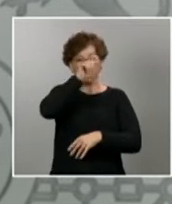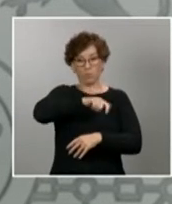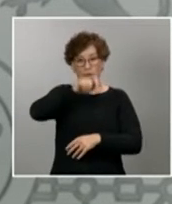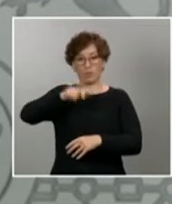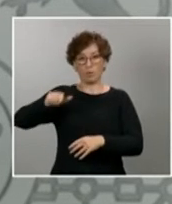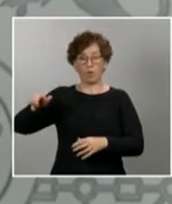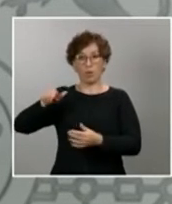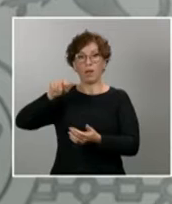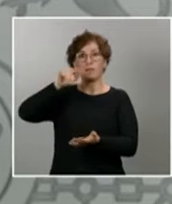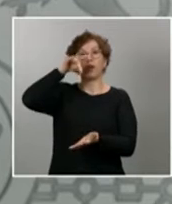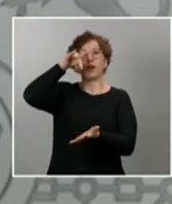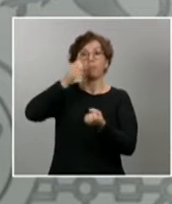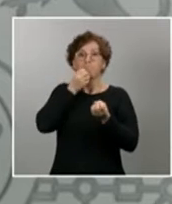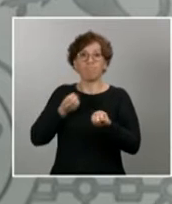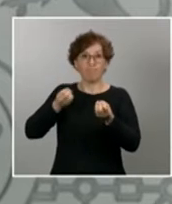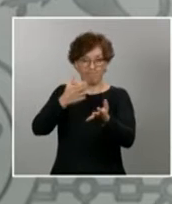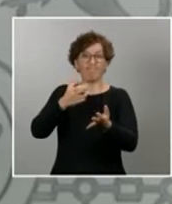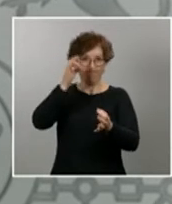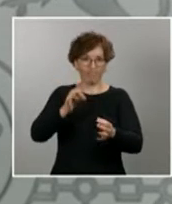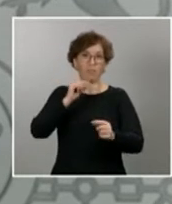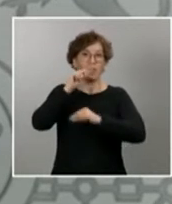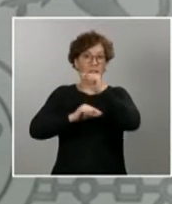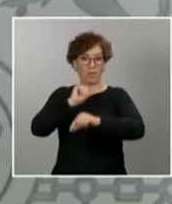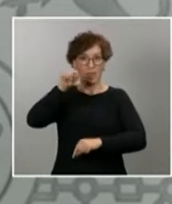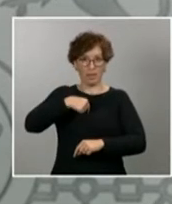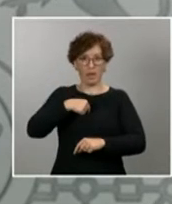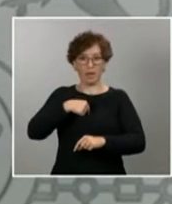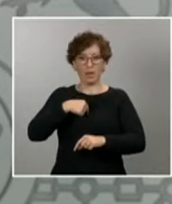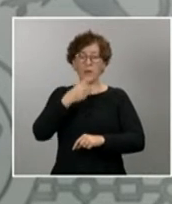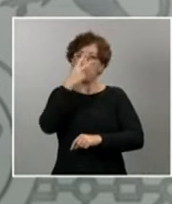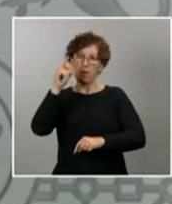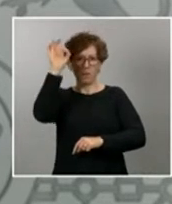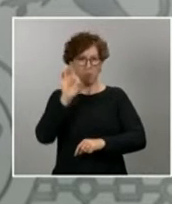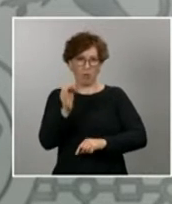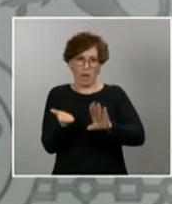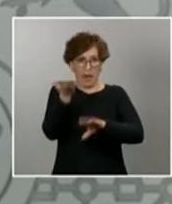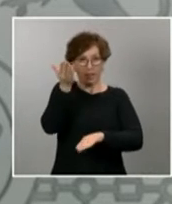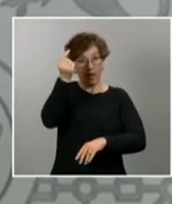se han notificado como infectadas se han sido dadas de alta. El total de altas es